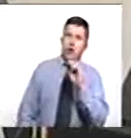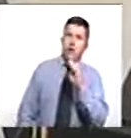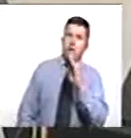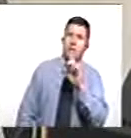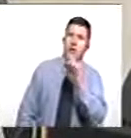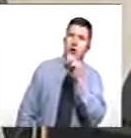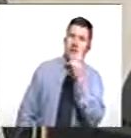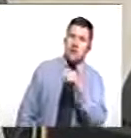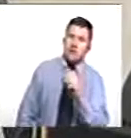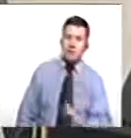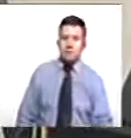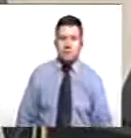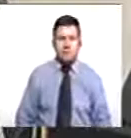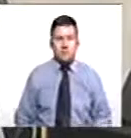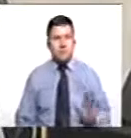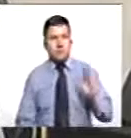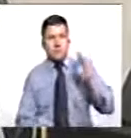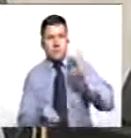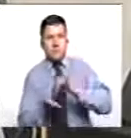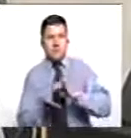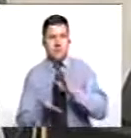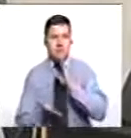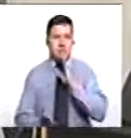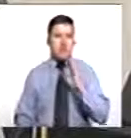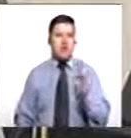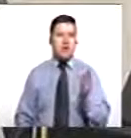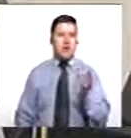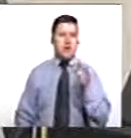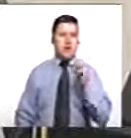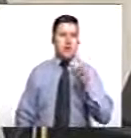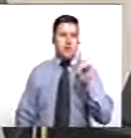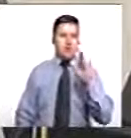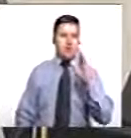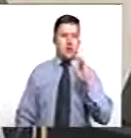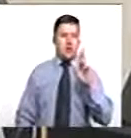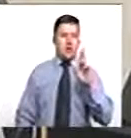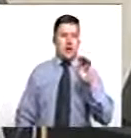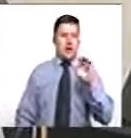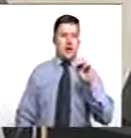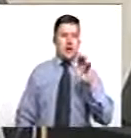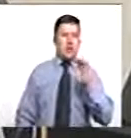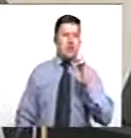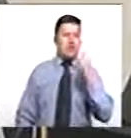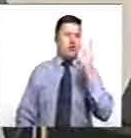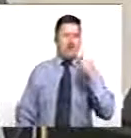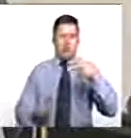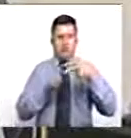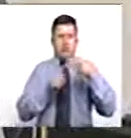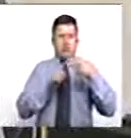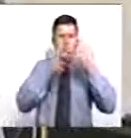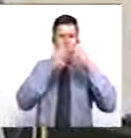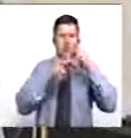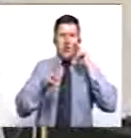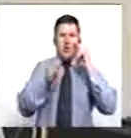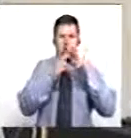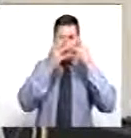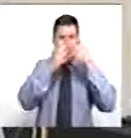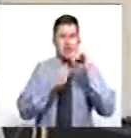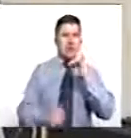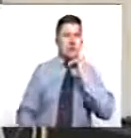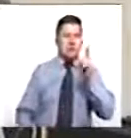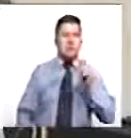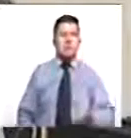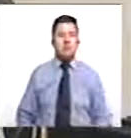porque cuando llega la Houston Industries o Reliant Energy, cualquiera de los dos nombres, que era como se conocía la empresa